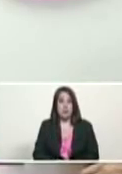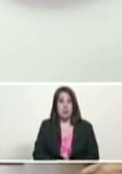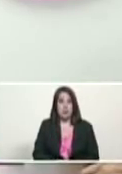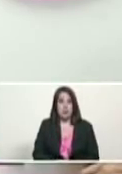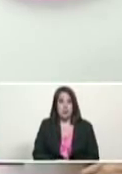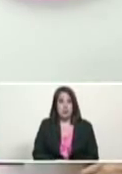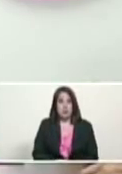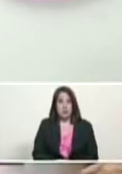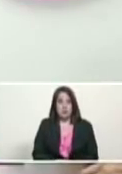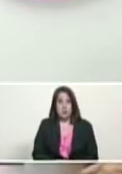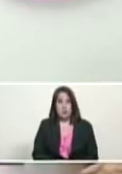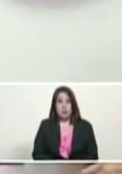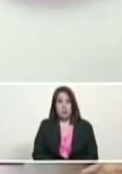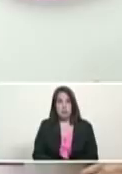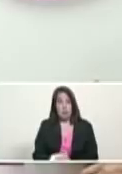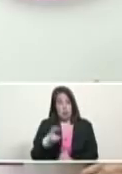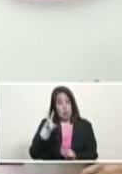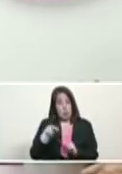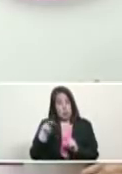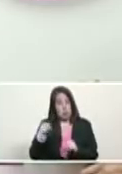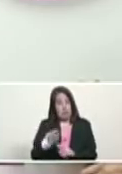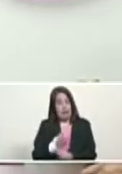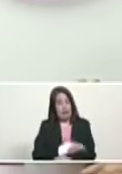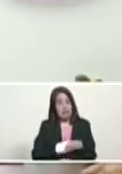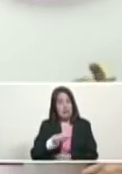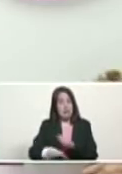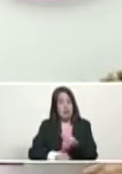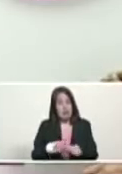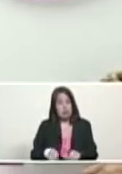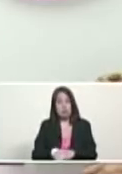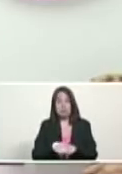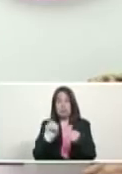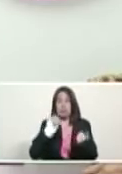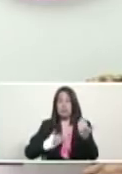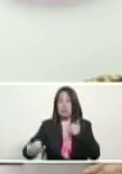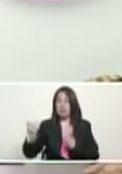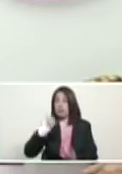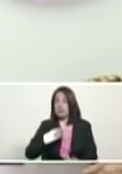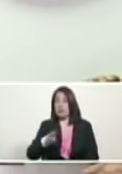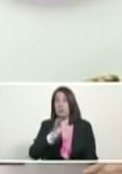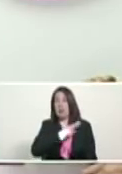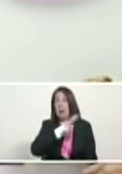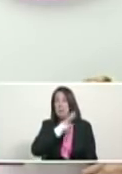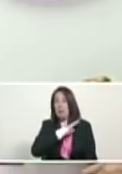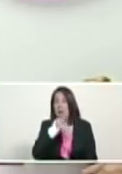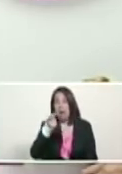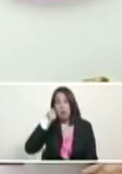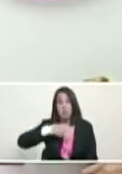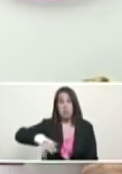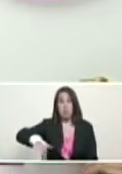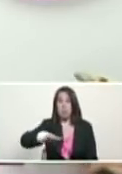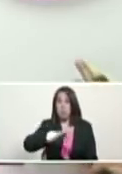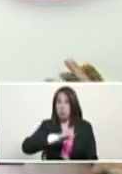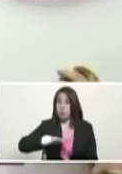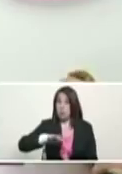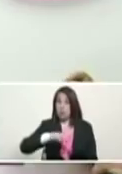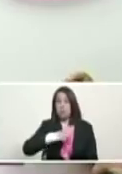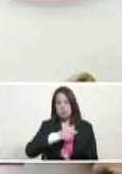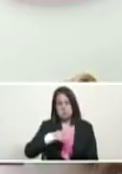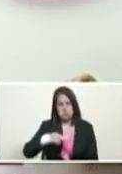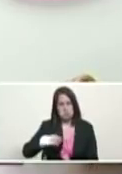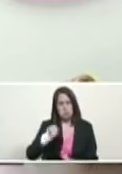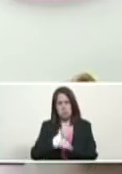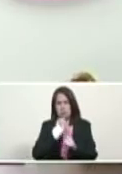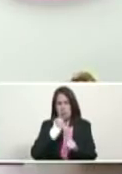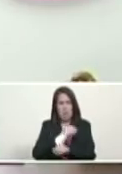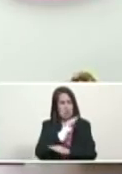Han jugado como nunca antes, a dañar al pueblo. Mientras nosotros hemos cumplido nuestro papel de